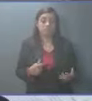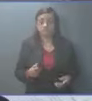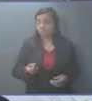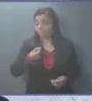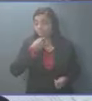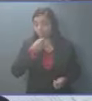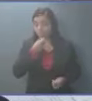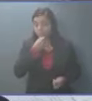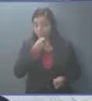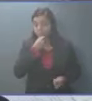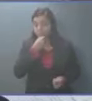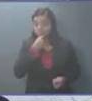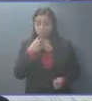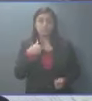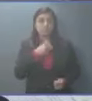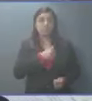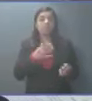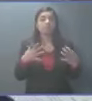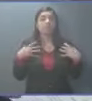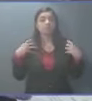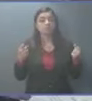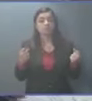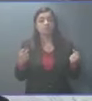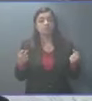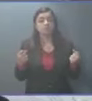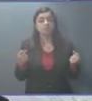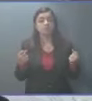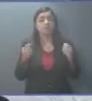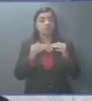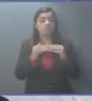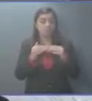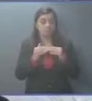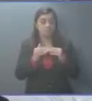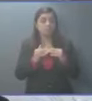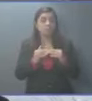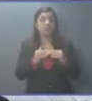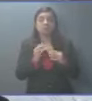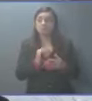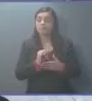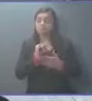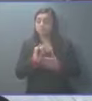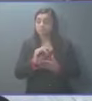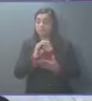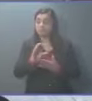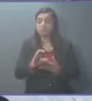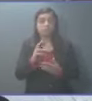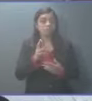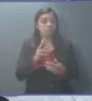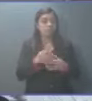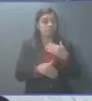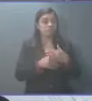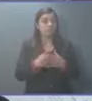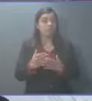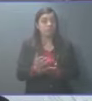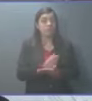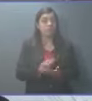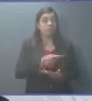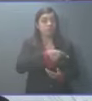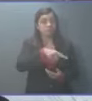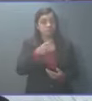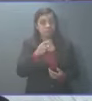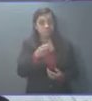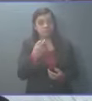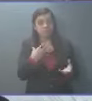informe del Ministerio de Salud, también ha hecho inversión en los mismos rubros que usted ha